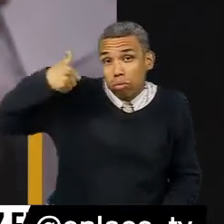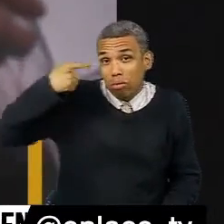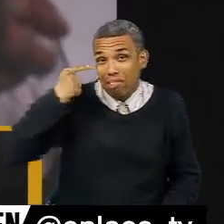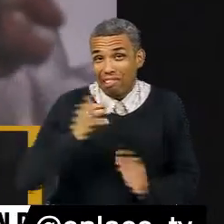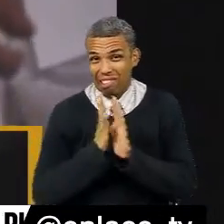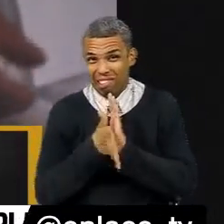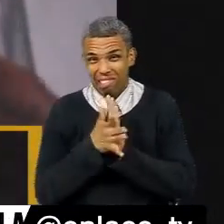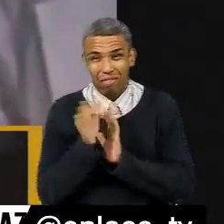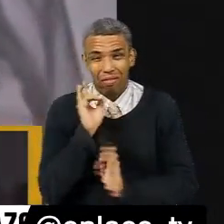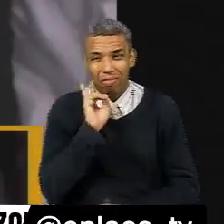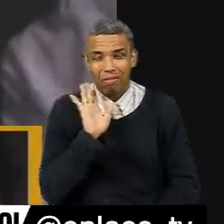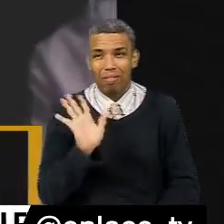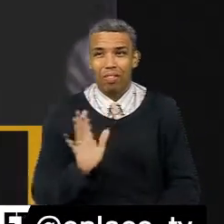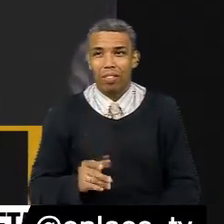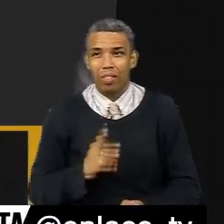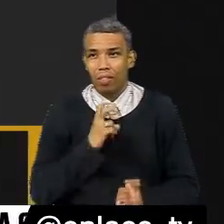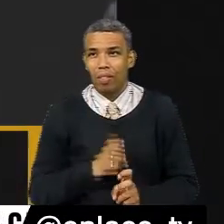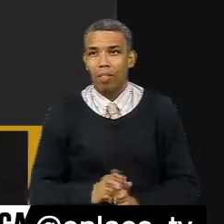resarcirnos.